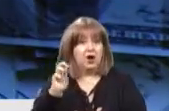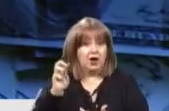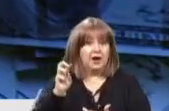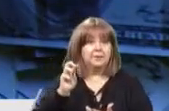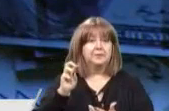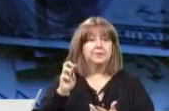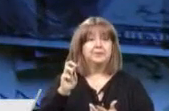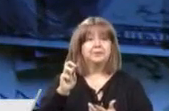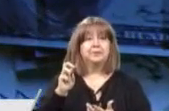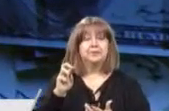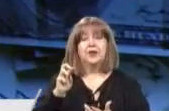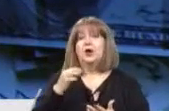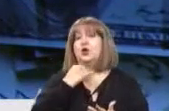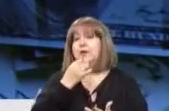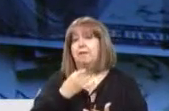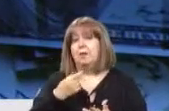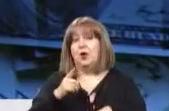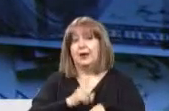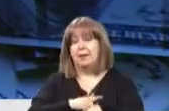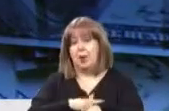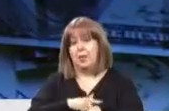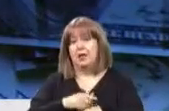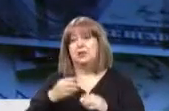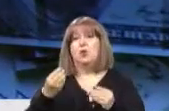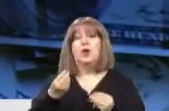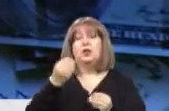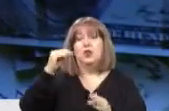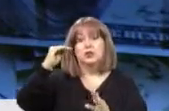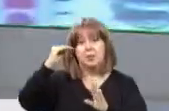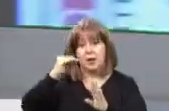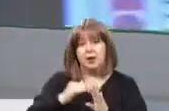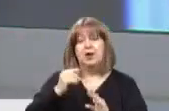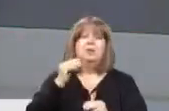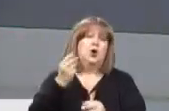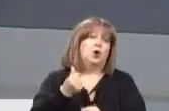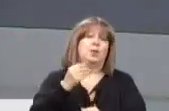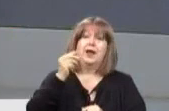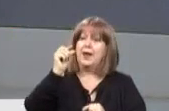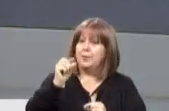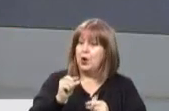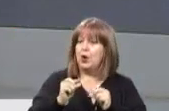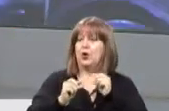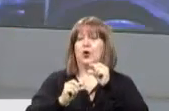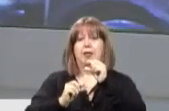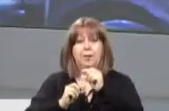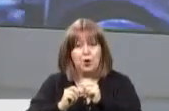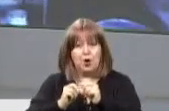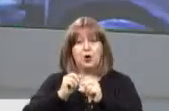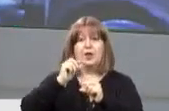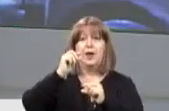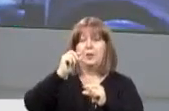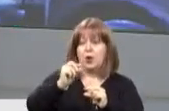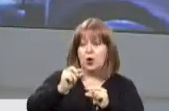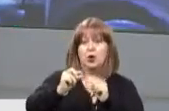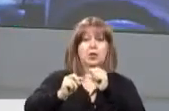uh-huh. ojalá todos tuviéramos la bola de cristal y se hubiéramos, bueno, uh-huh. ahora que está bajo comprar el dólar. Claro. Pero vas comprando a poco. O sea, vos sabés que vas a comprar este importe uh-huh. en